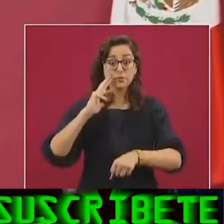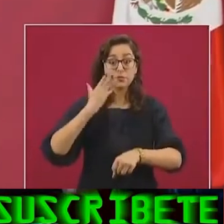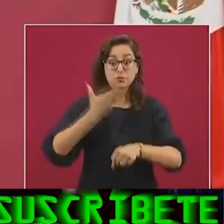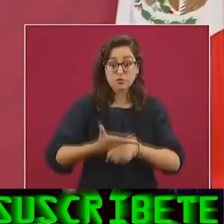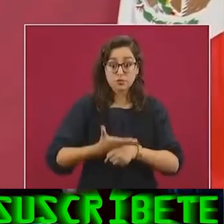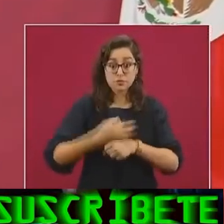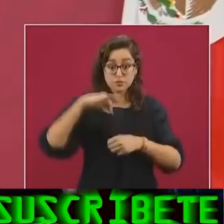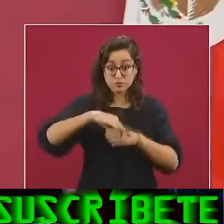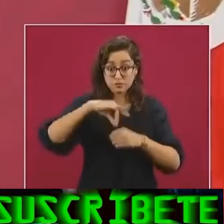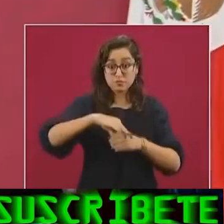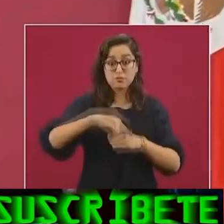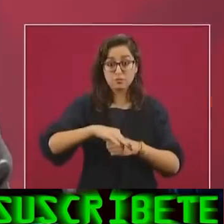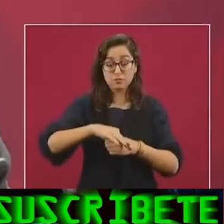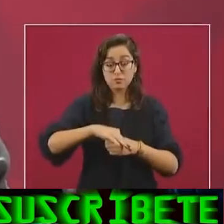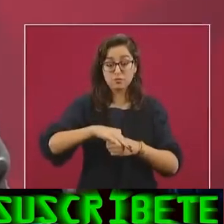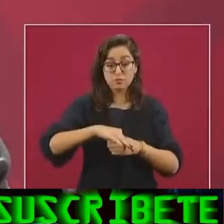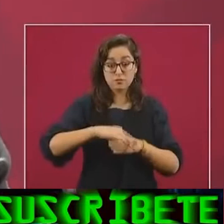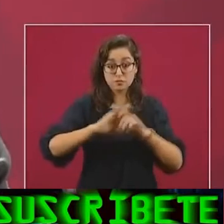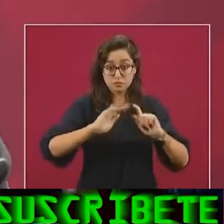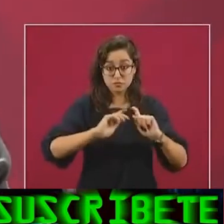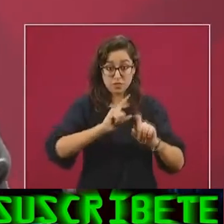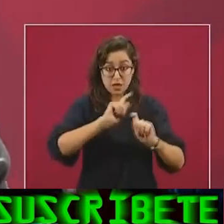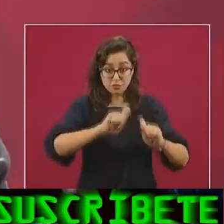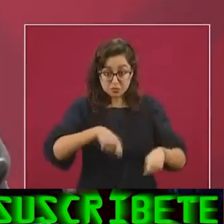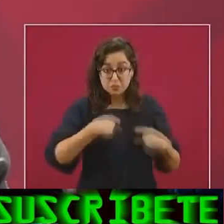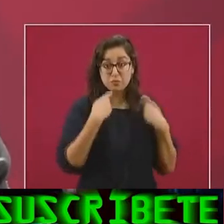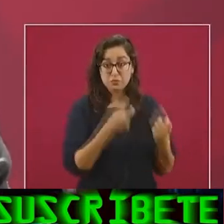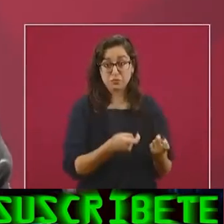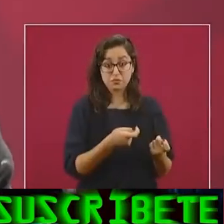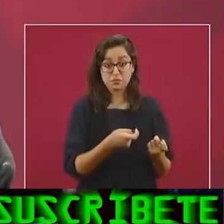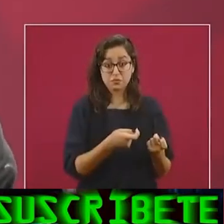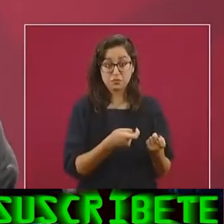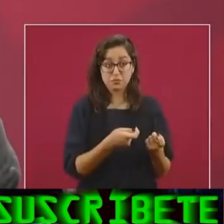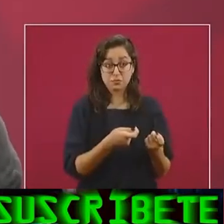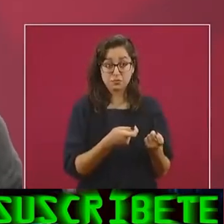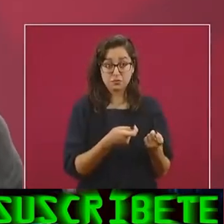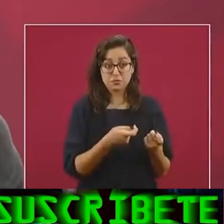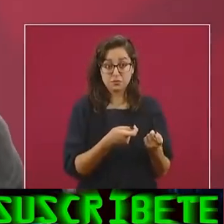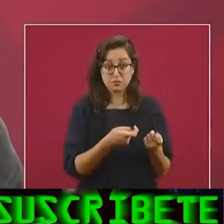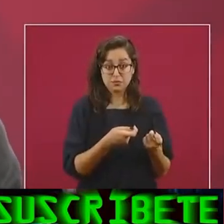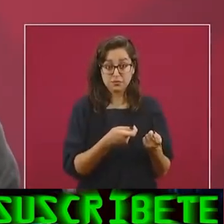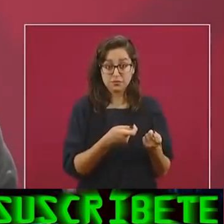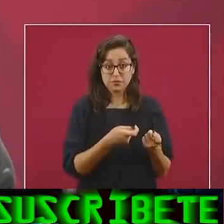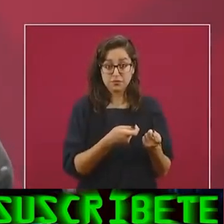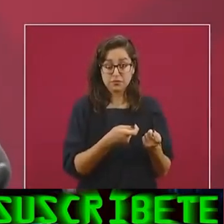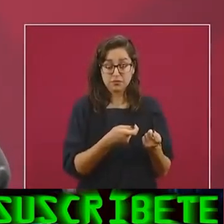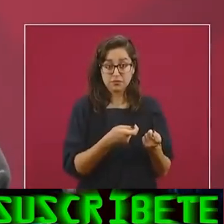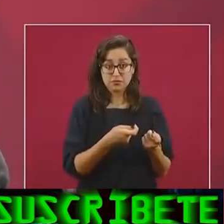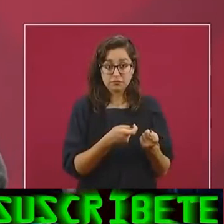ser cautelosos con esta situación. Pero Joe Biden, pues si gana, qué bueno, para los que